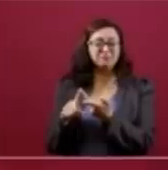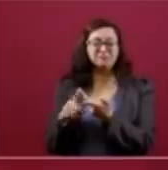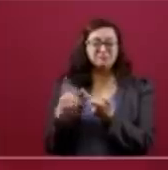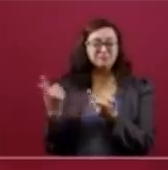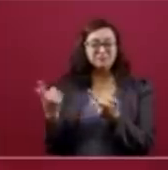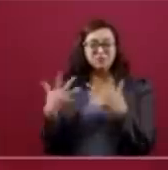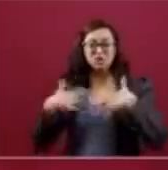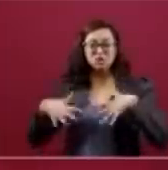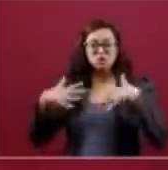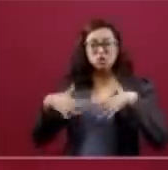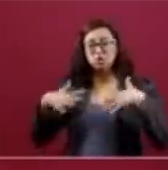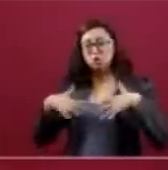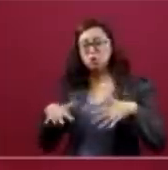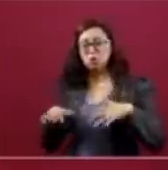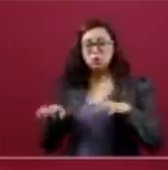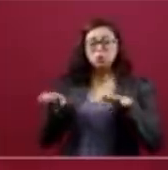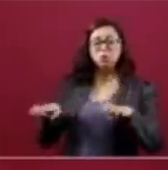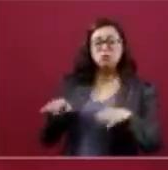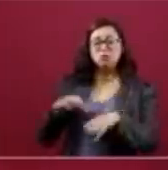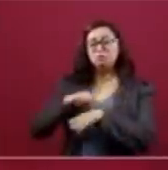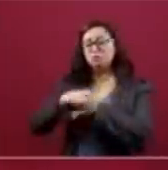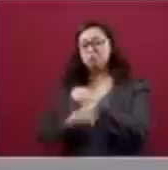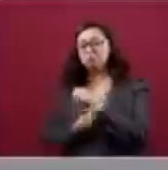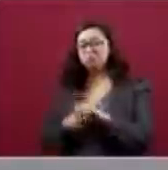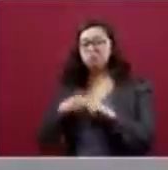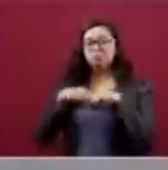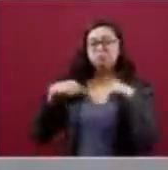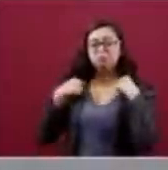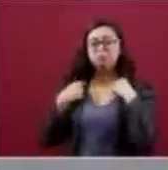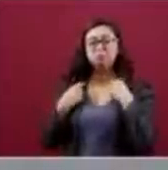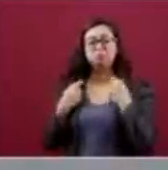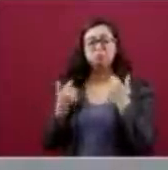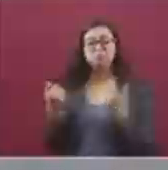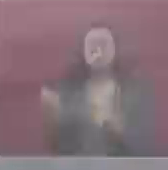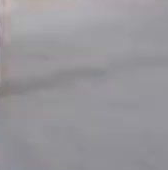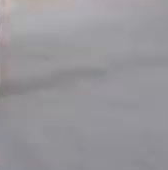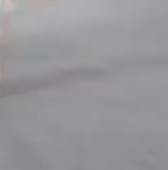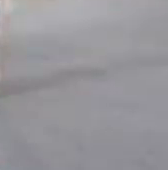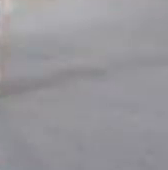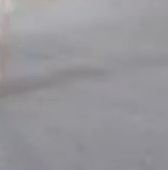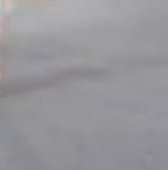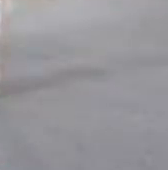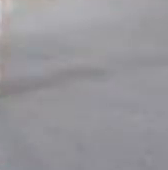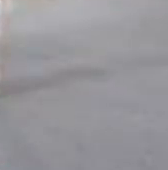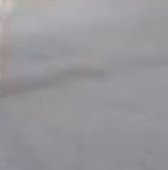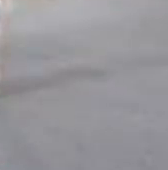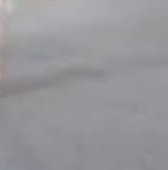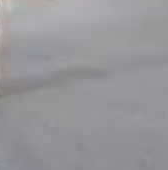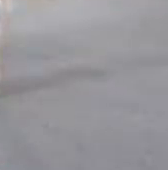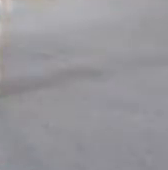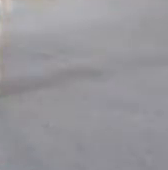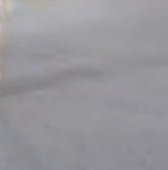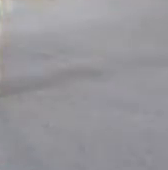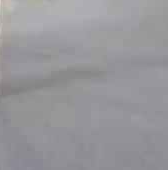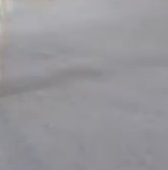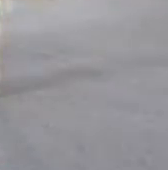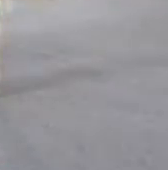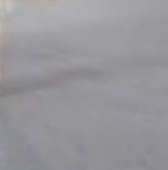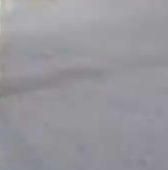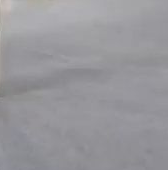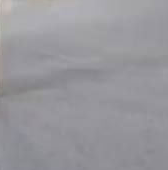traer ropa de marca o alhajas o carros lujosos. Esa